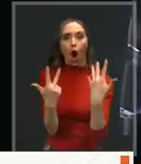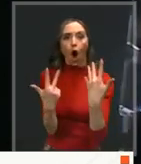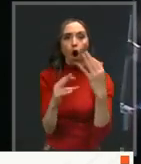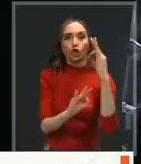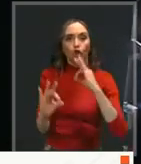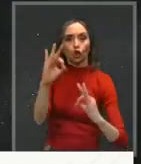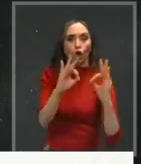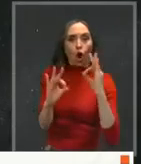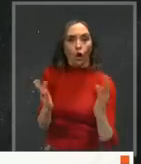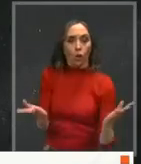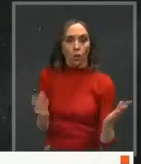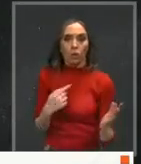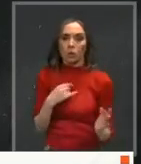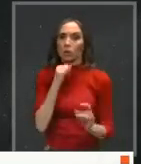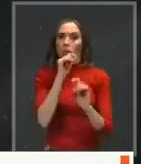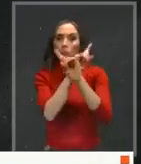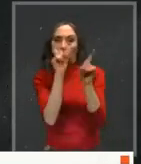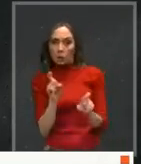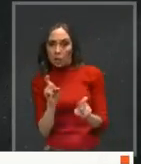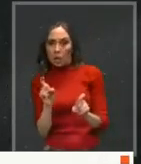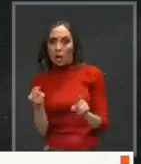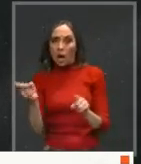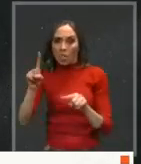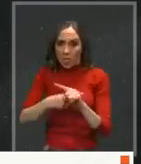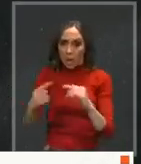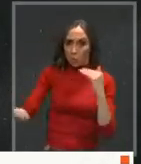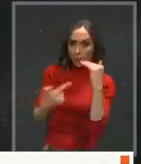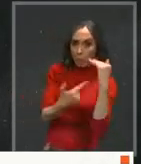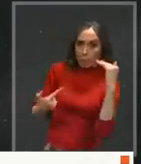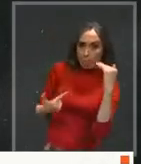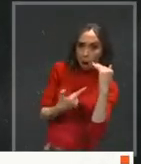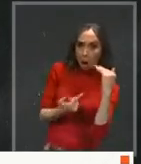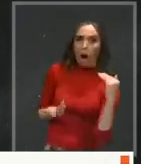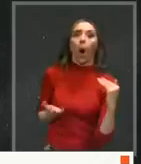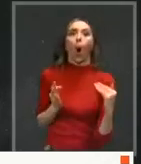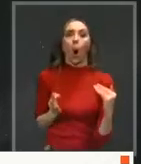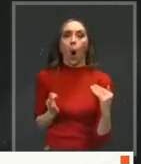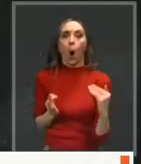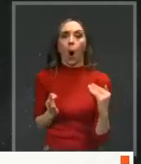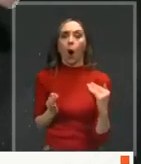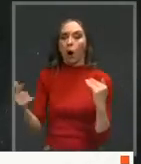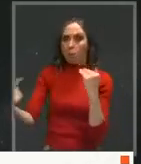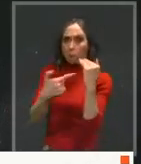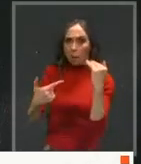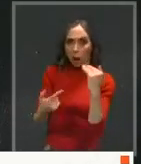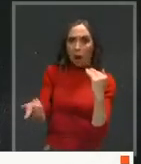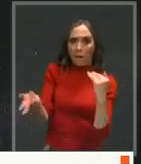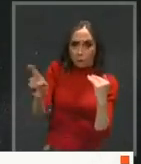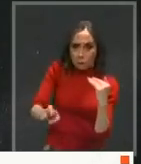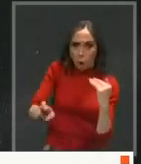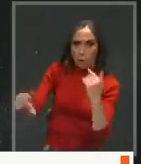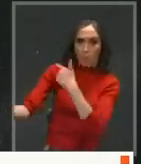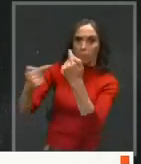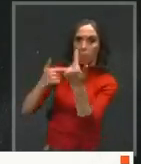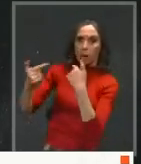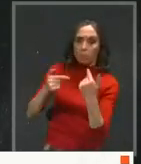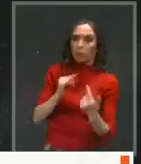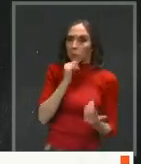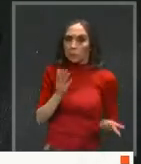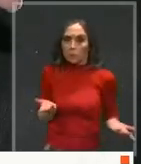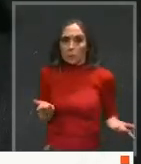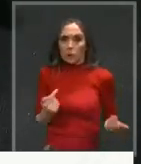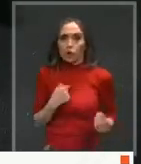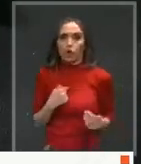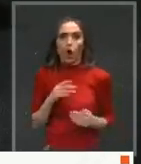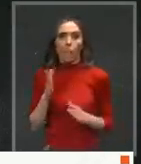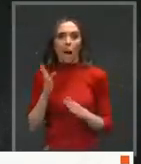disparos. Estoy como en la incertidumbre si van a atacar de nuevo la casa o el lugar donde están atacando y van a volver a llegar las balas acá, porque al parecer estoy